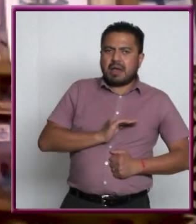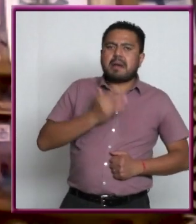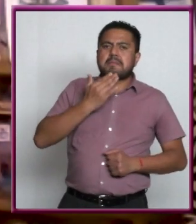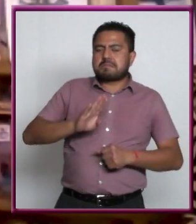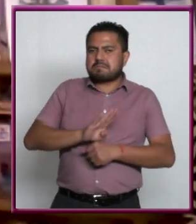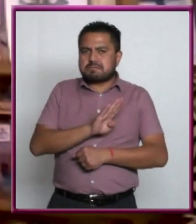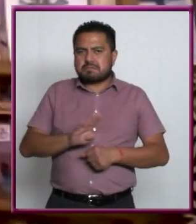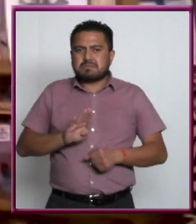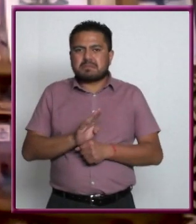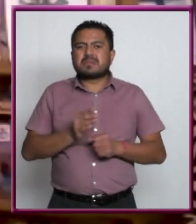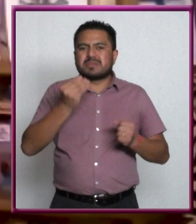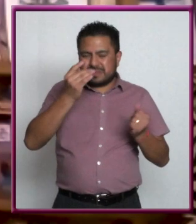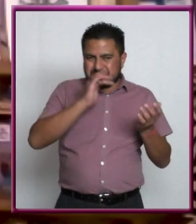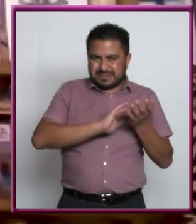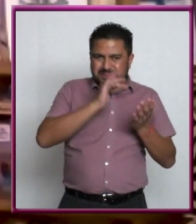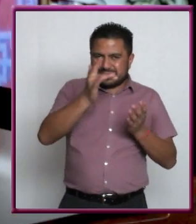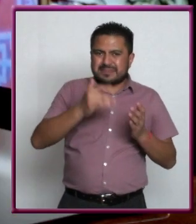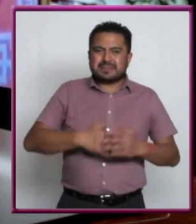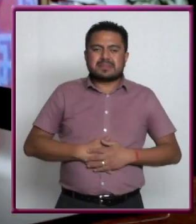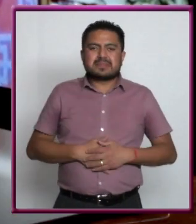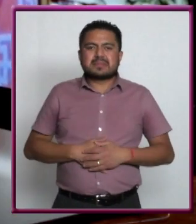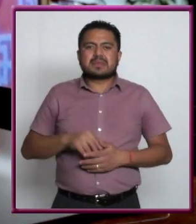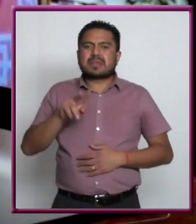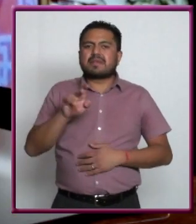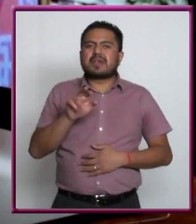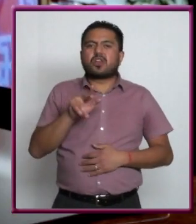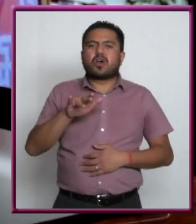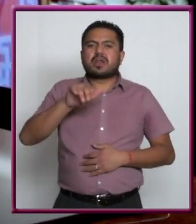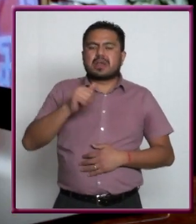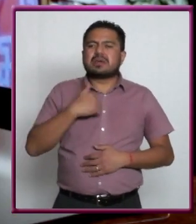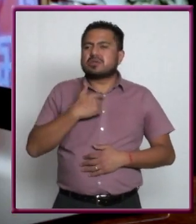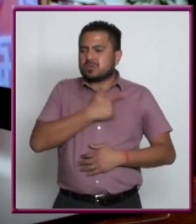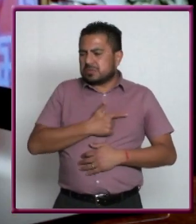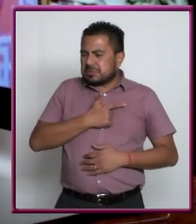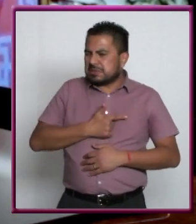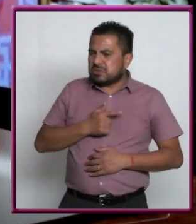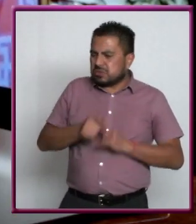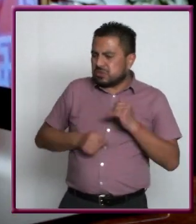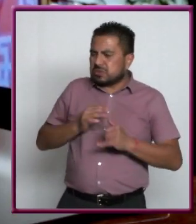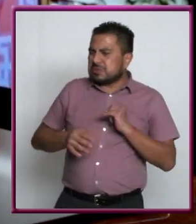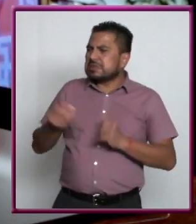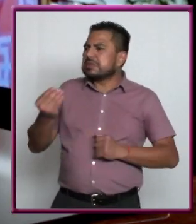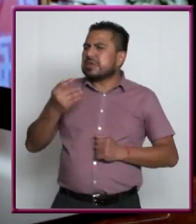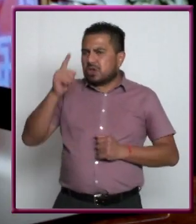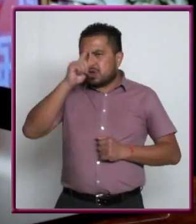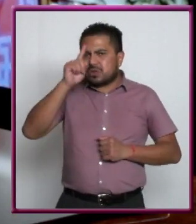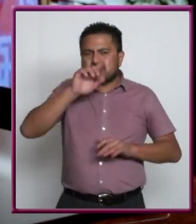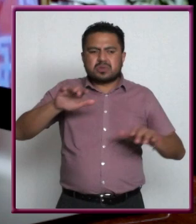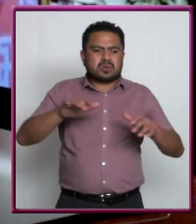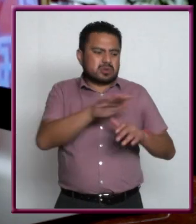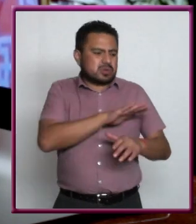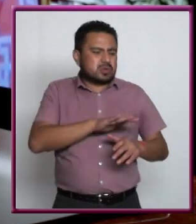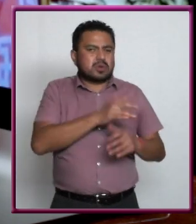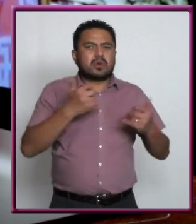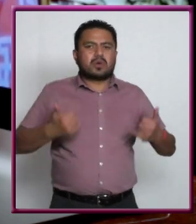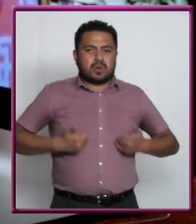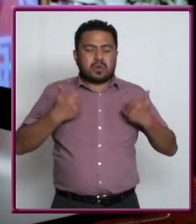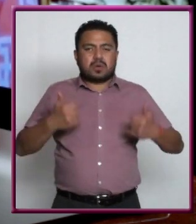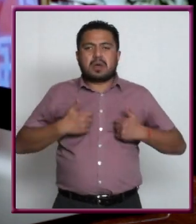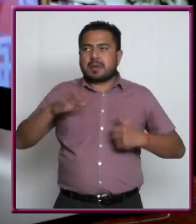¿no? En bienestar. Así es que muchas gracias. Verónica, y por último me gustaría que le dieras un consejo a nuestros